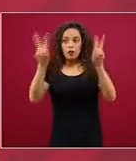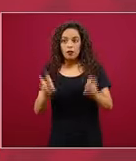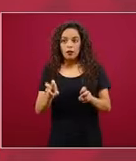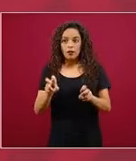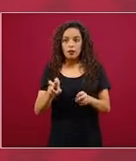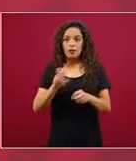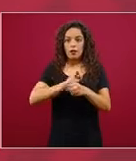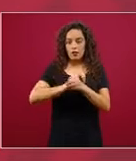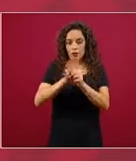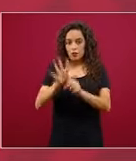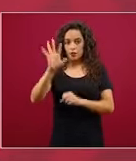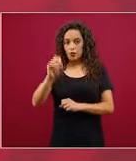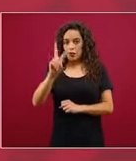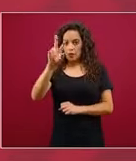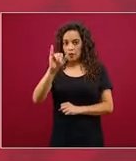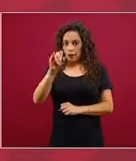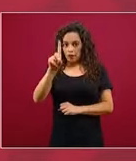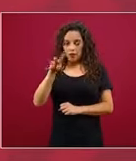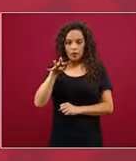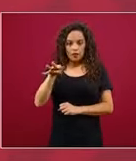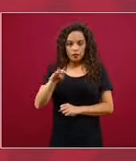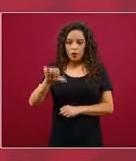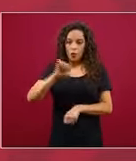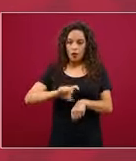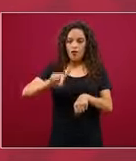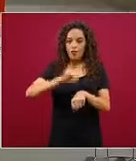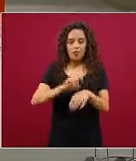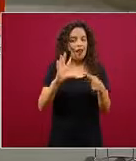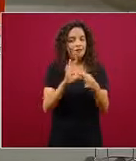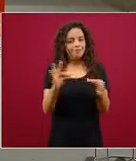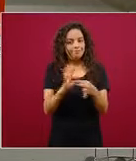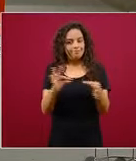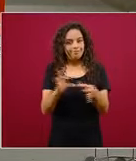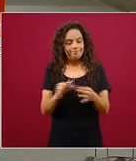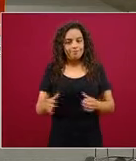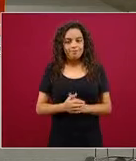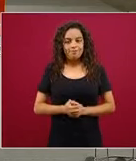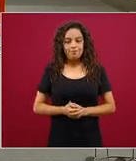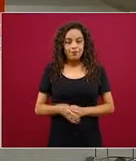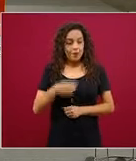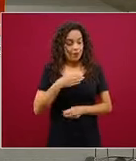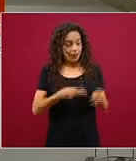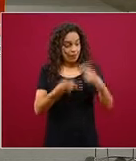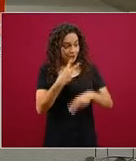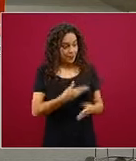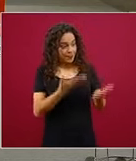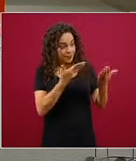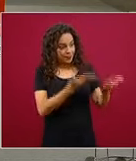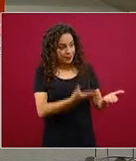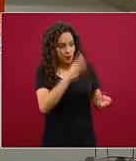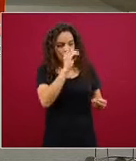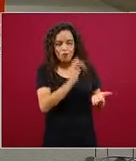que toca para el día de hoy. Le doy la bienvenida y agradezco la presencia de la